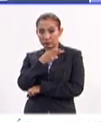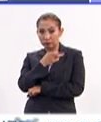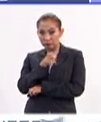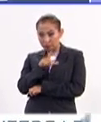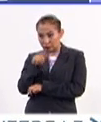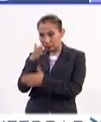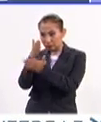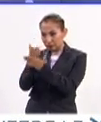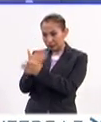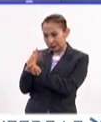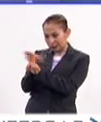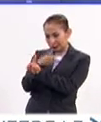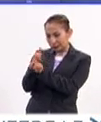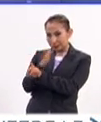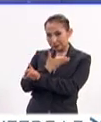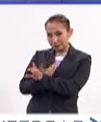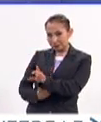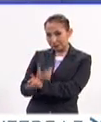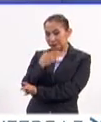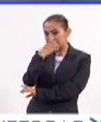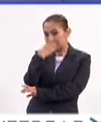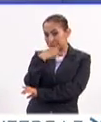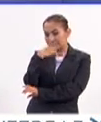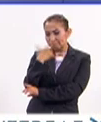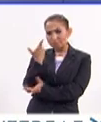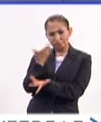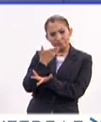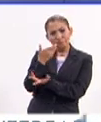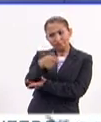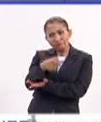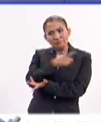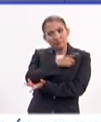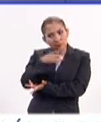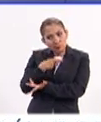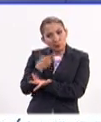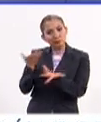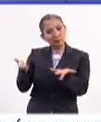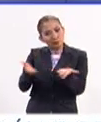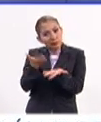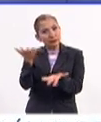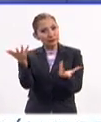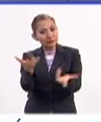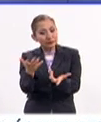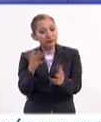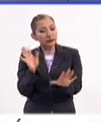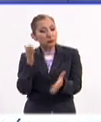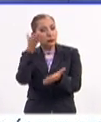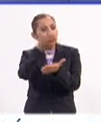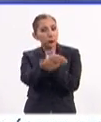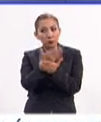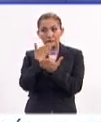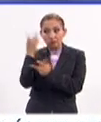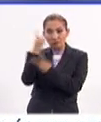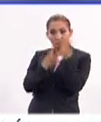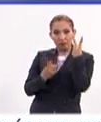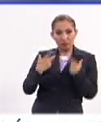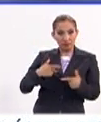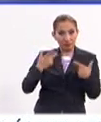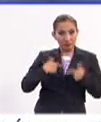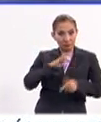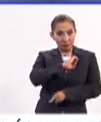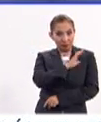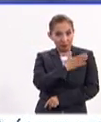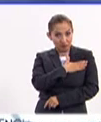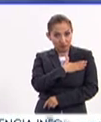después va a convencer al presidente Lázaro Cárdenas de la conveniencia de darle pues un asilo en México a los